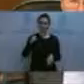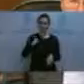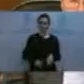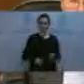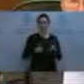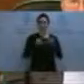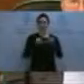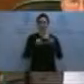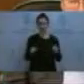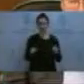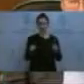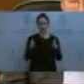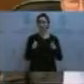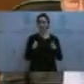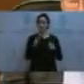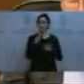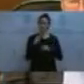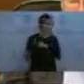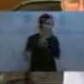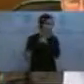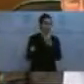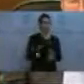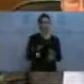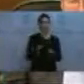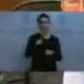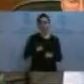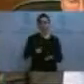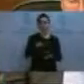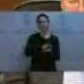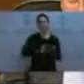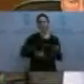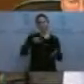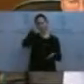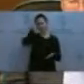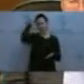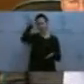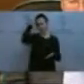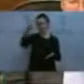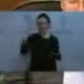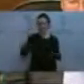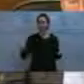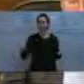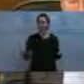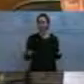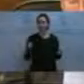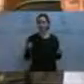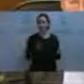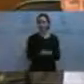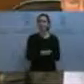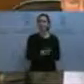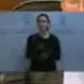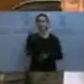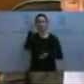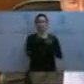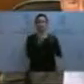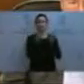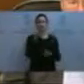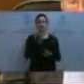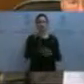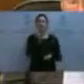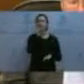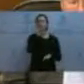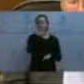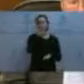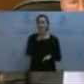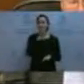asturianos que todo esto que están leyendo de ideas, digamos, de ocurrencias para el viejo UCA,